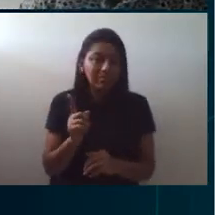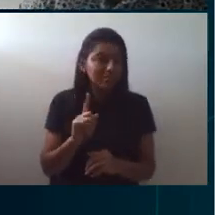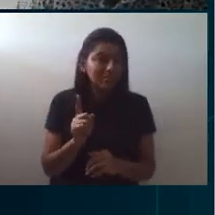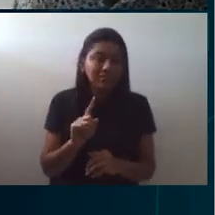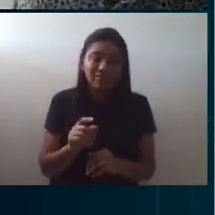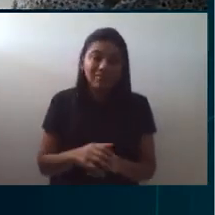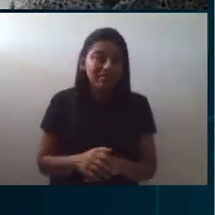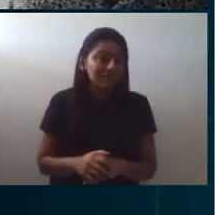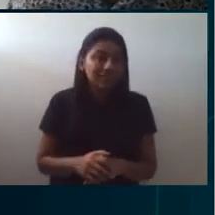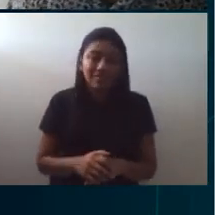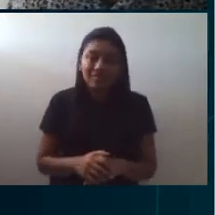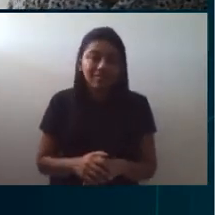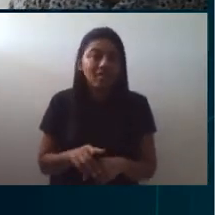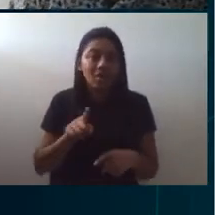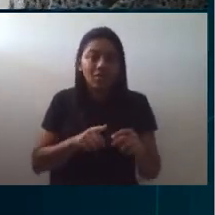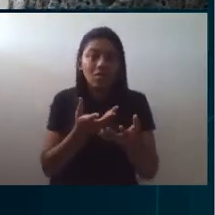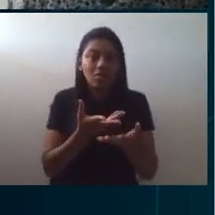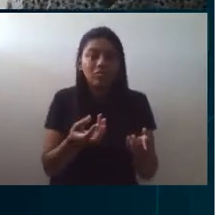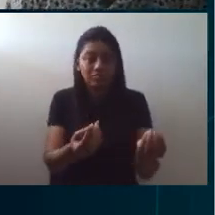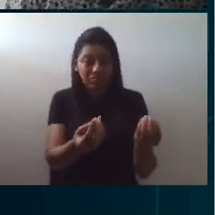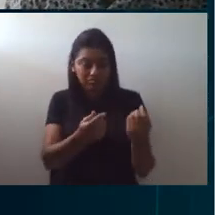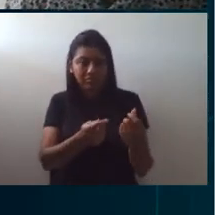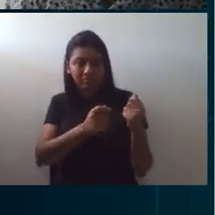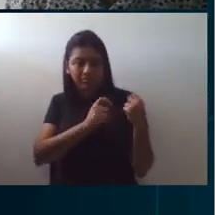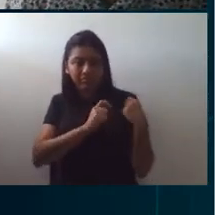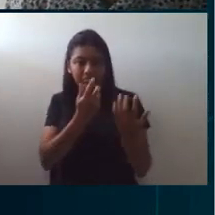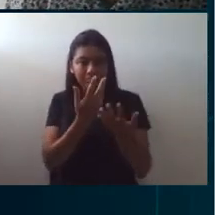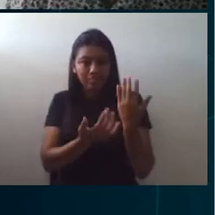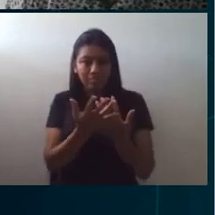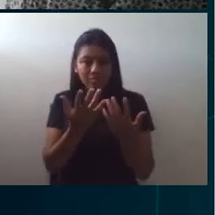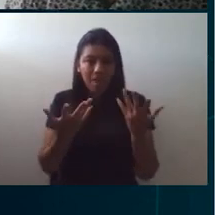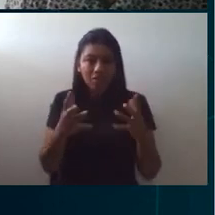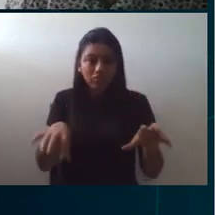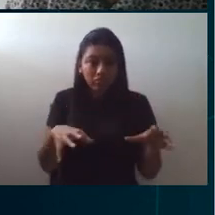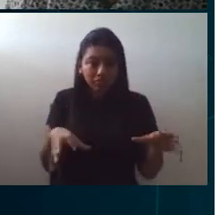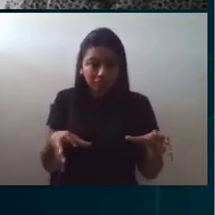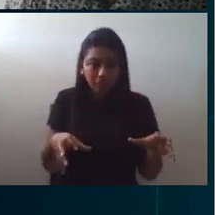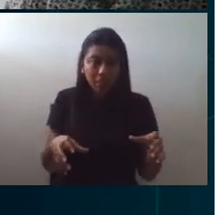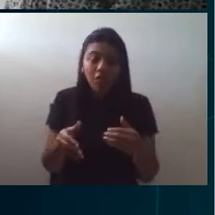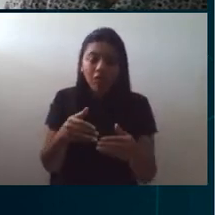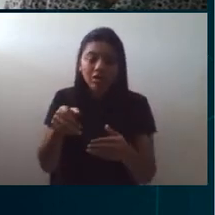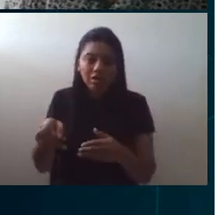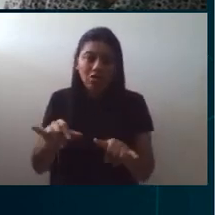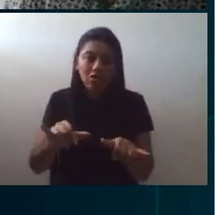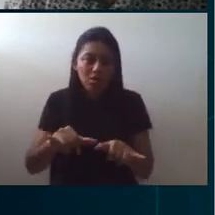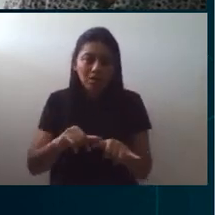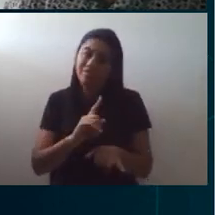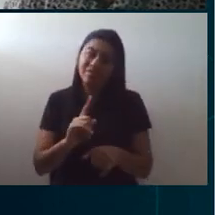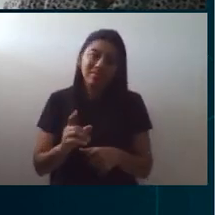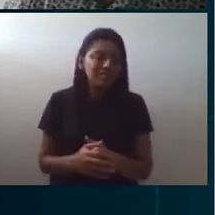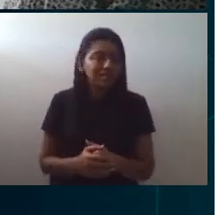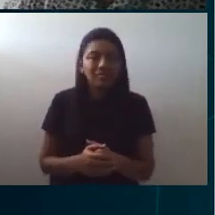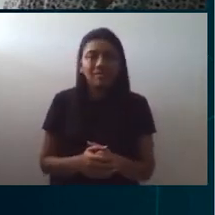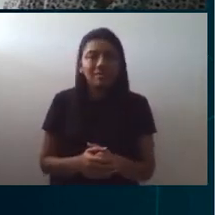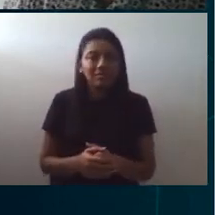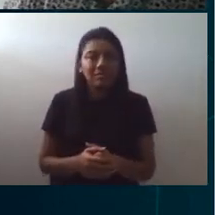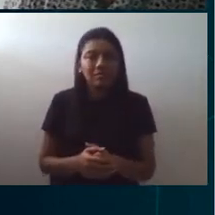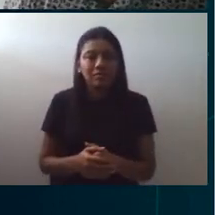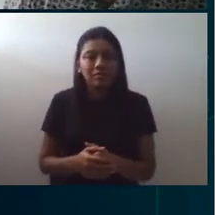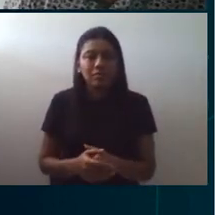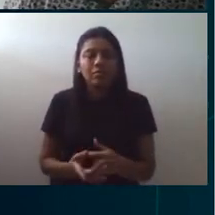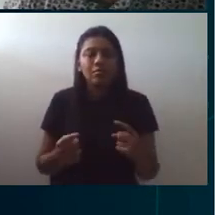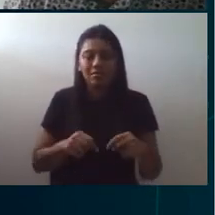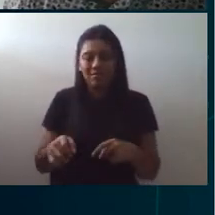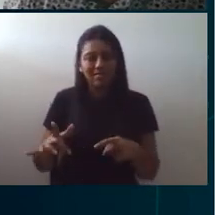tareas manual y hacerlas en el diario. Y esa misma base de datos también nos sirvió para esto, que también les quería mostrar esta aplicación, y es que ante